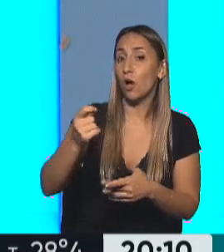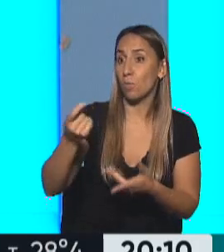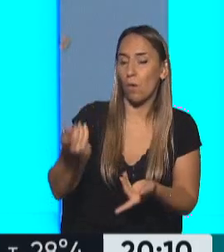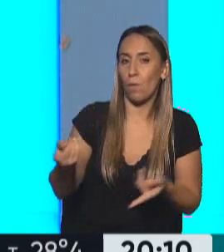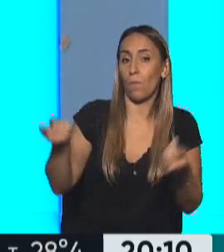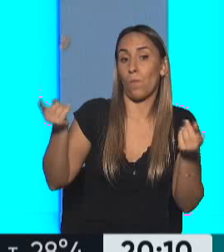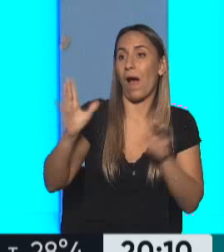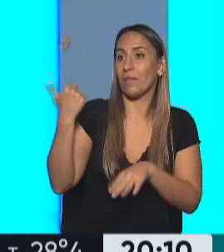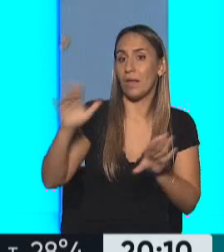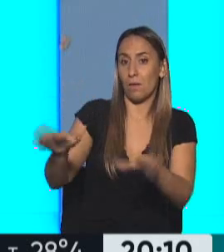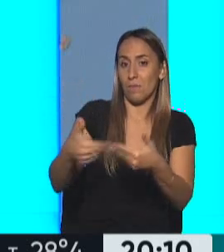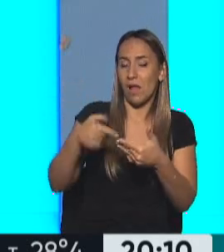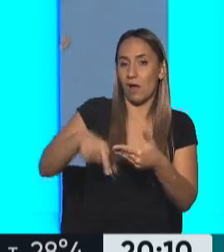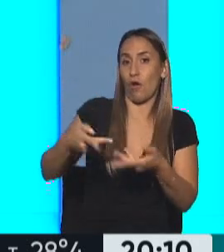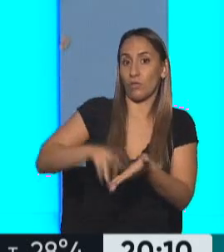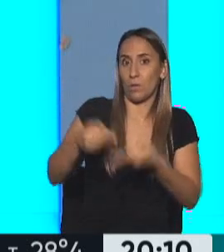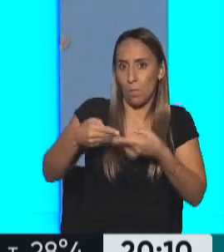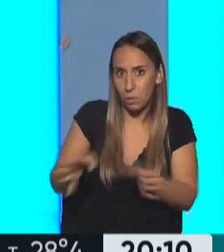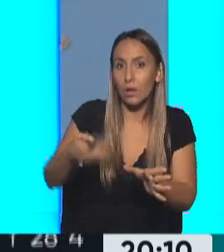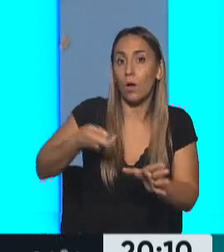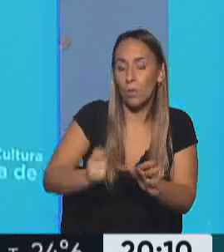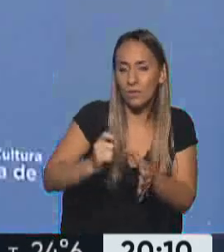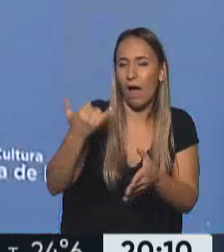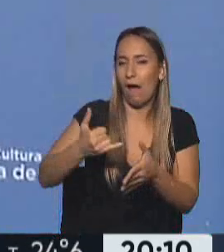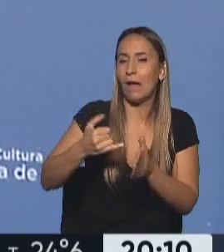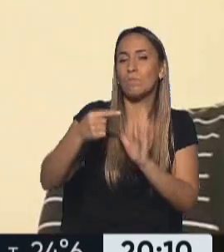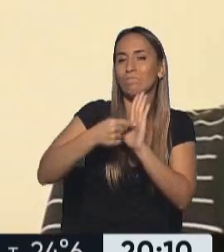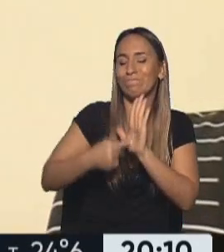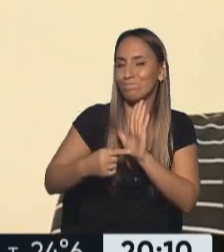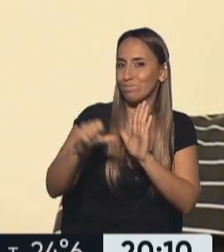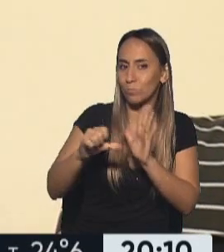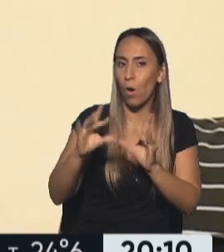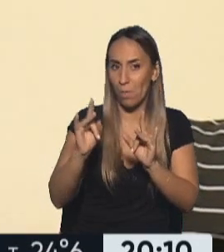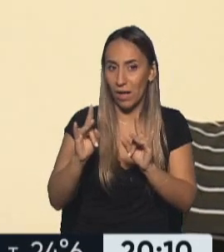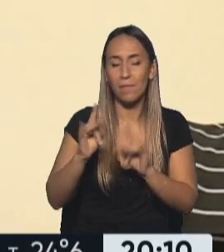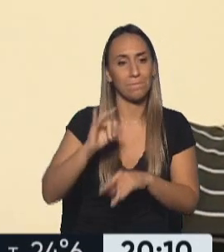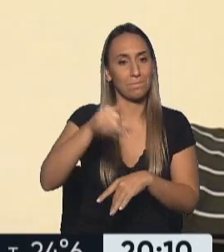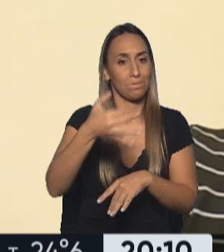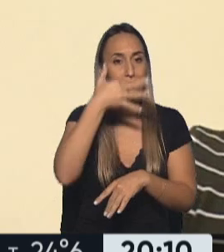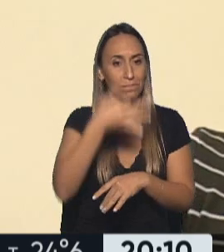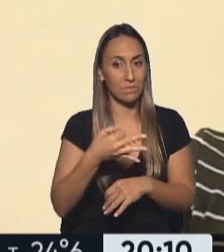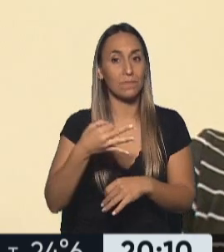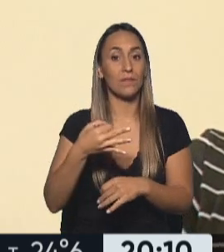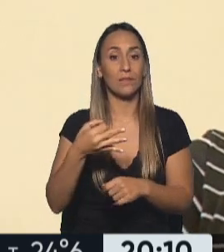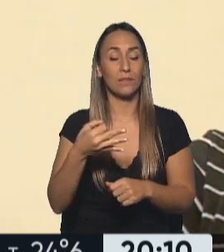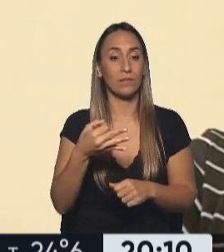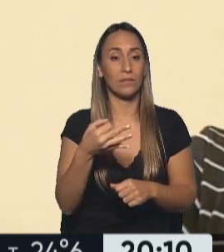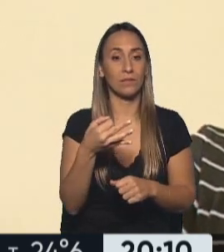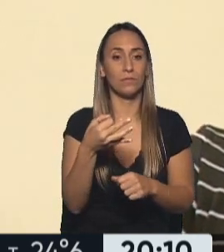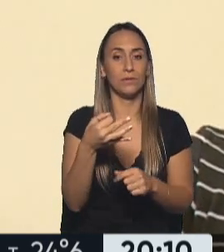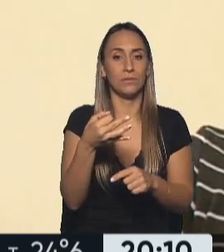porque tiene sus particularidades este proceso, ¿verdad? Sí, es verdad. La decisión de